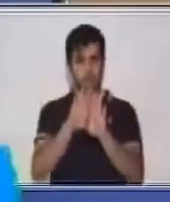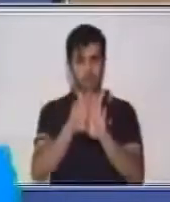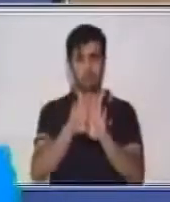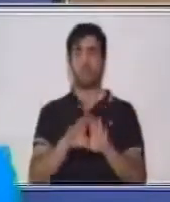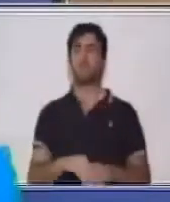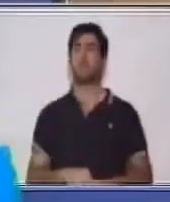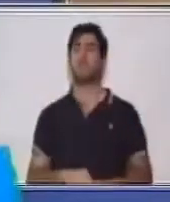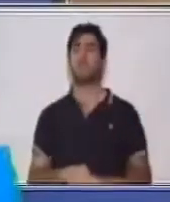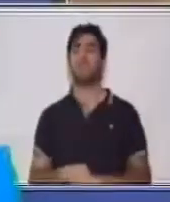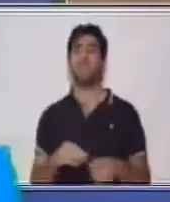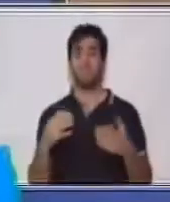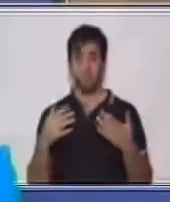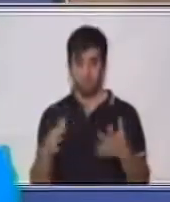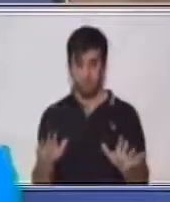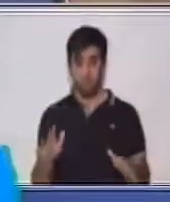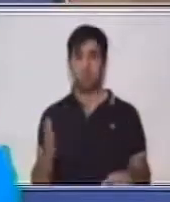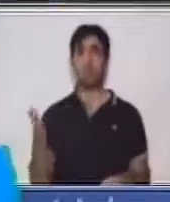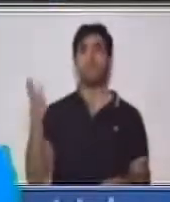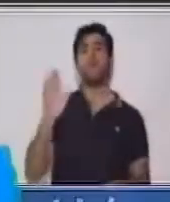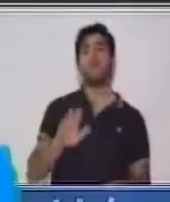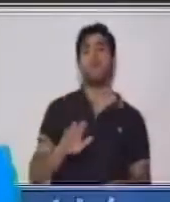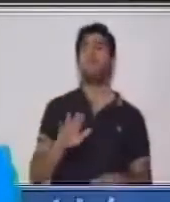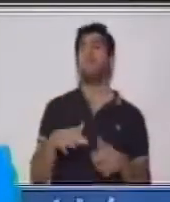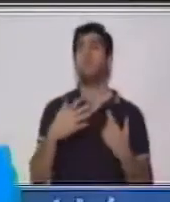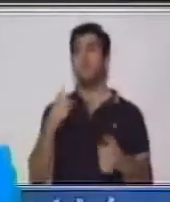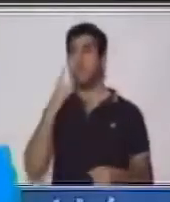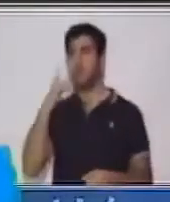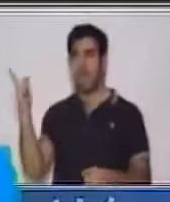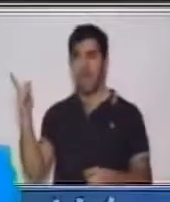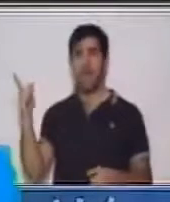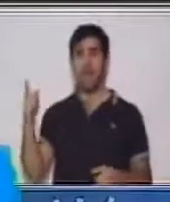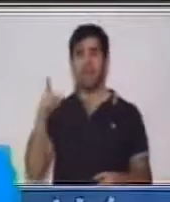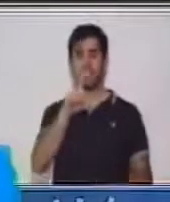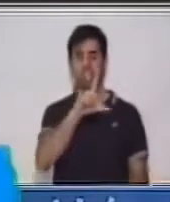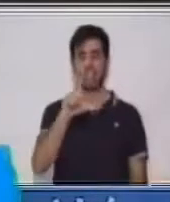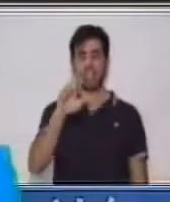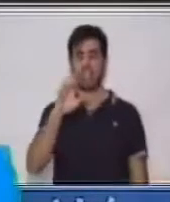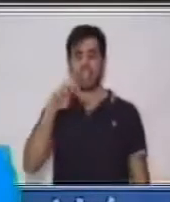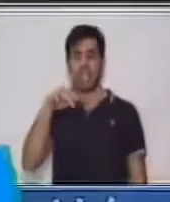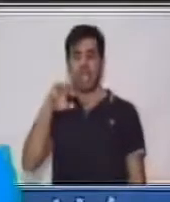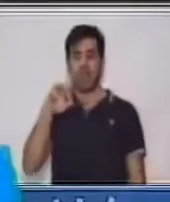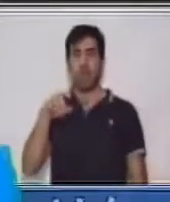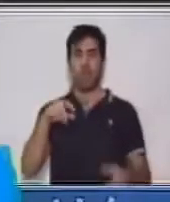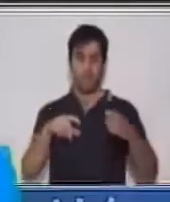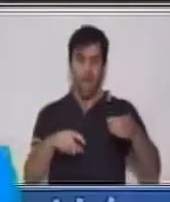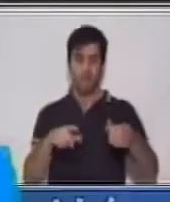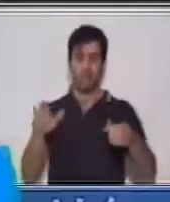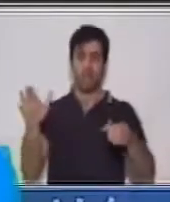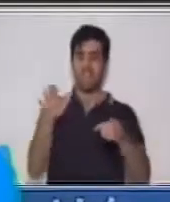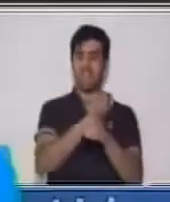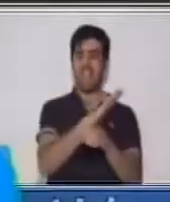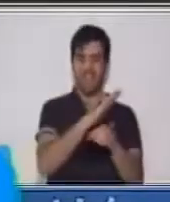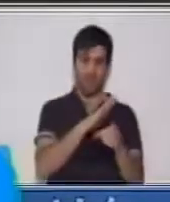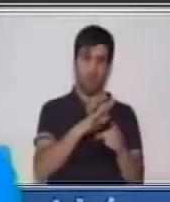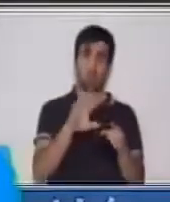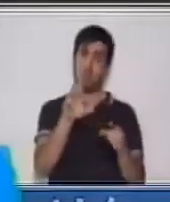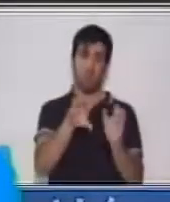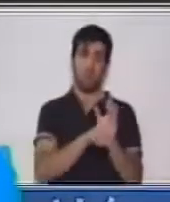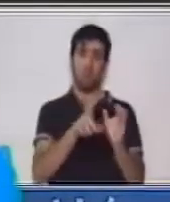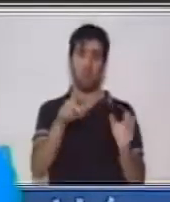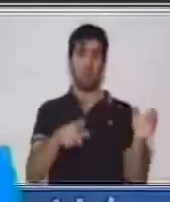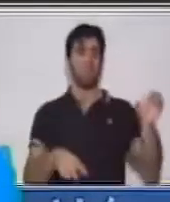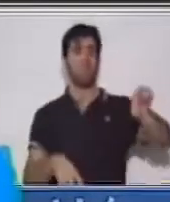Luego tenemos de lleno, el vaso está lleno y si lo derramamos